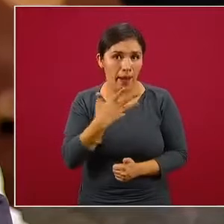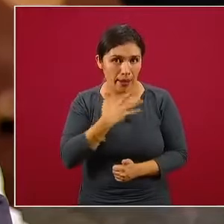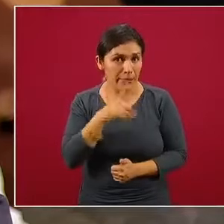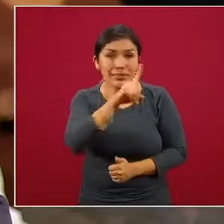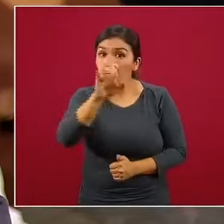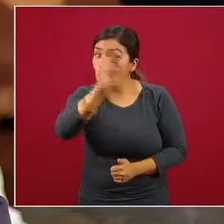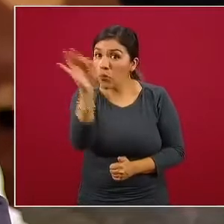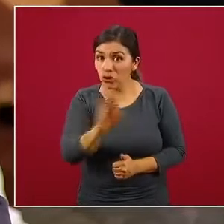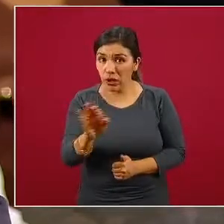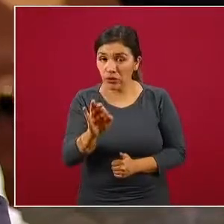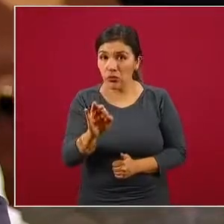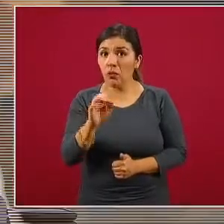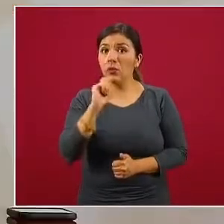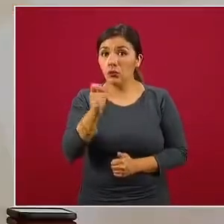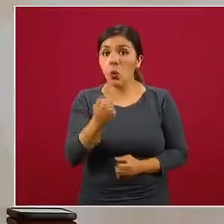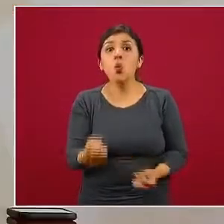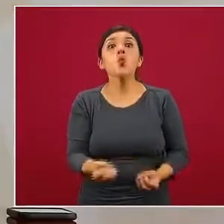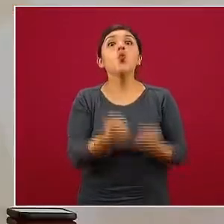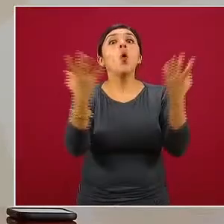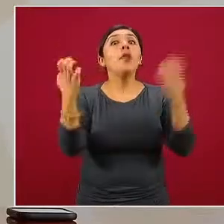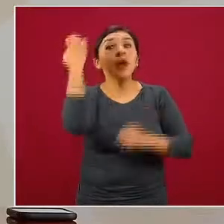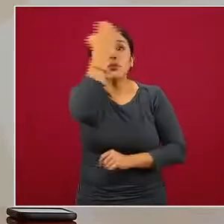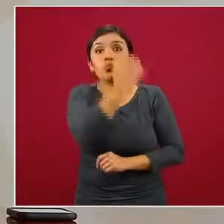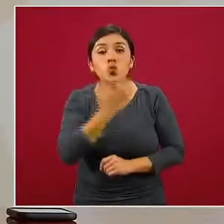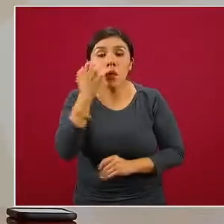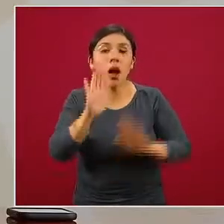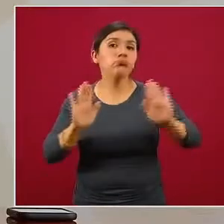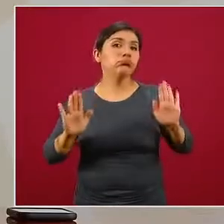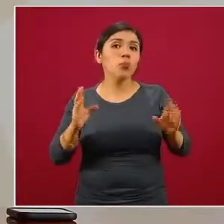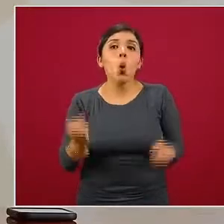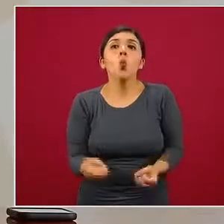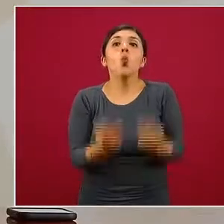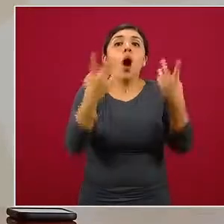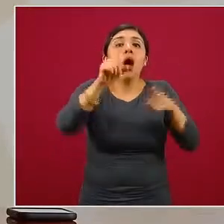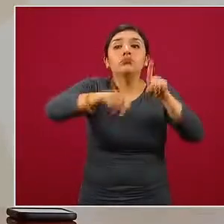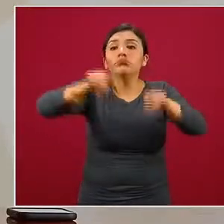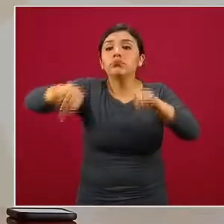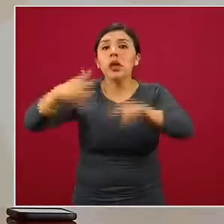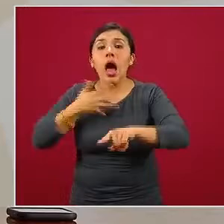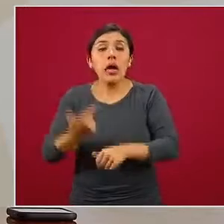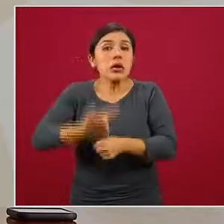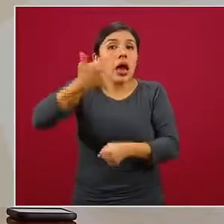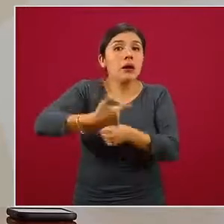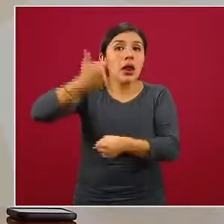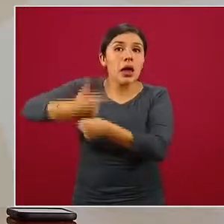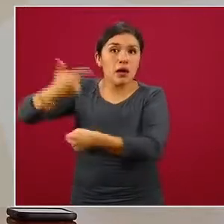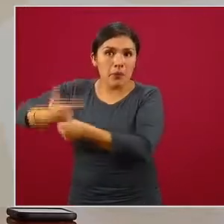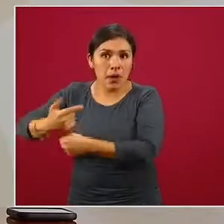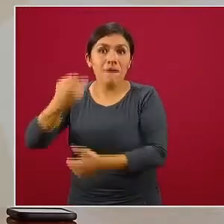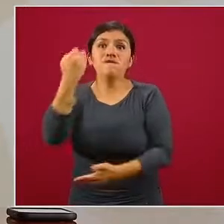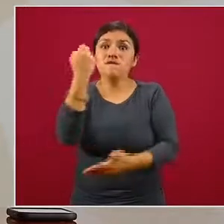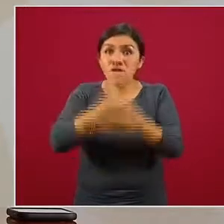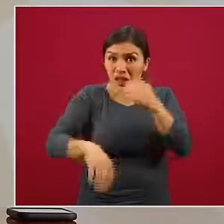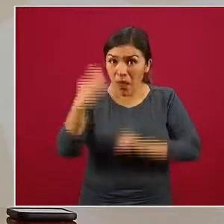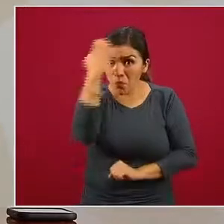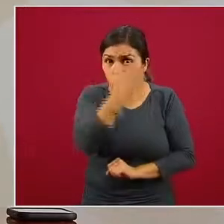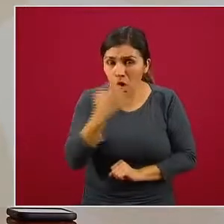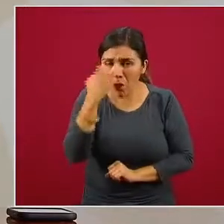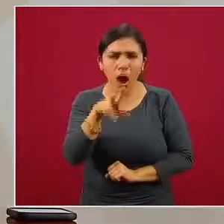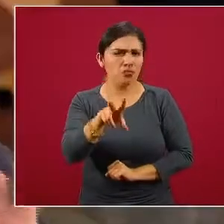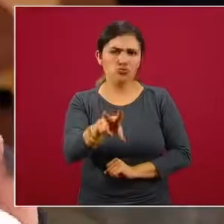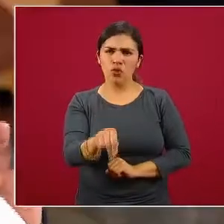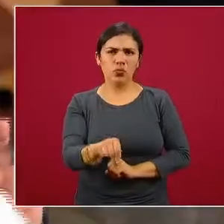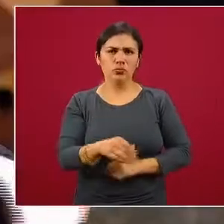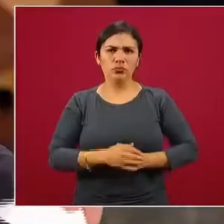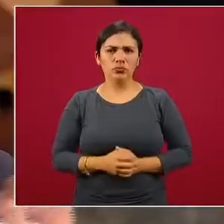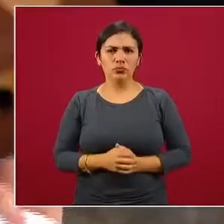100%. Entonces, ¿cuál es el límite de las pruebas? ¿Cuántos casos haya en esa condición? ¿Nos faltan pruebas? La respuesta es no. Nos falta